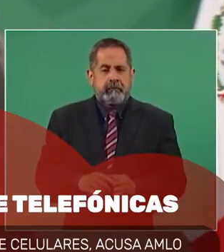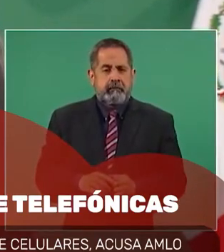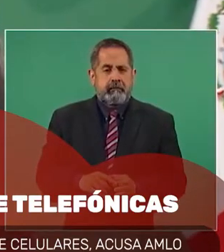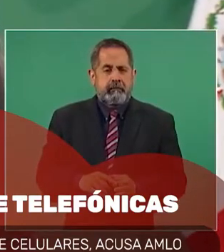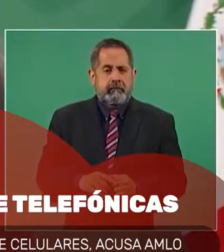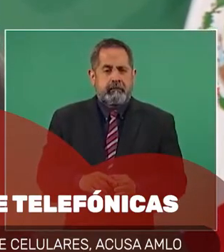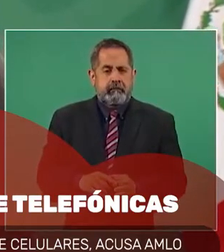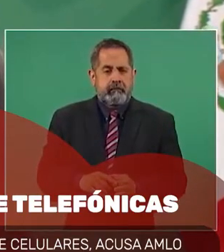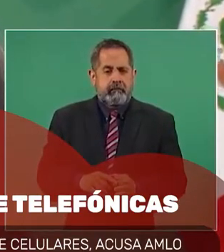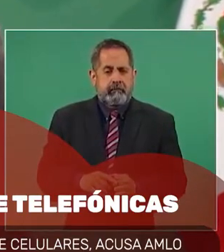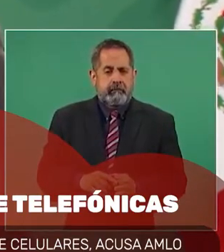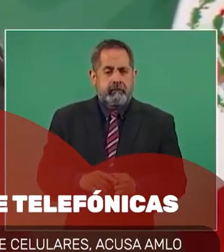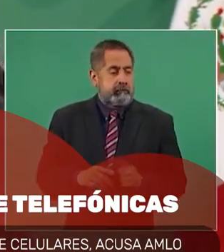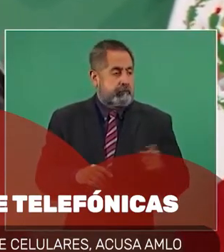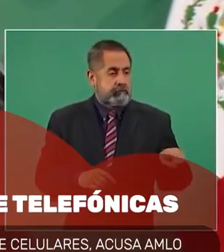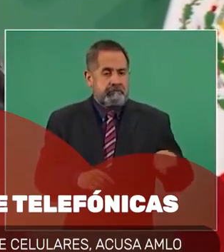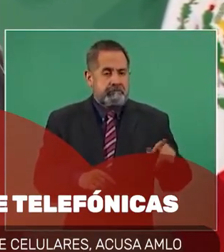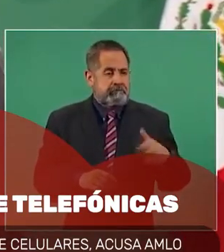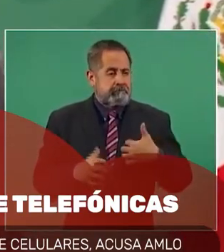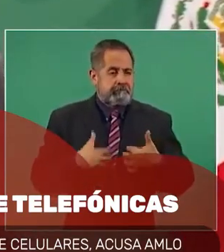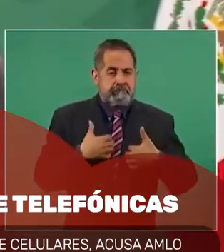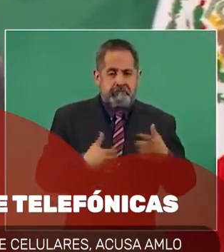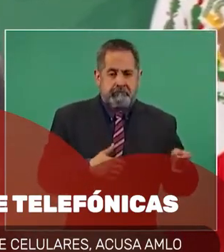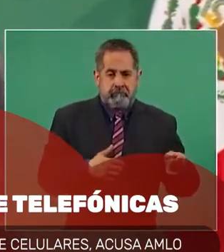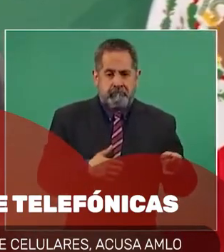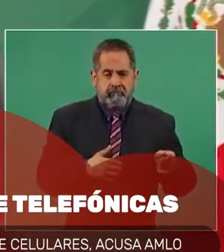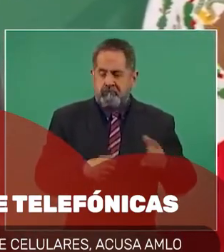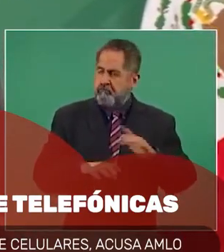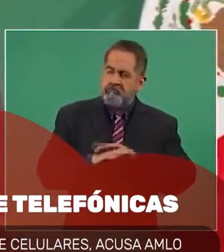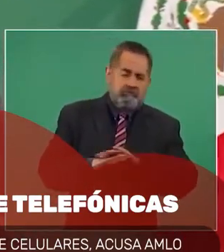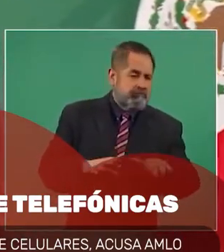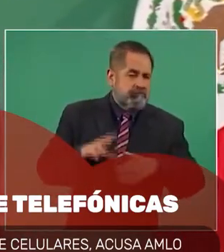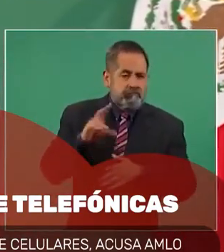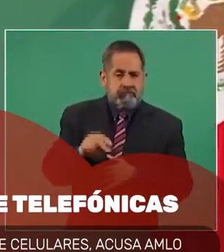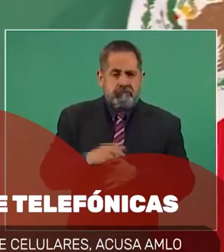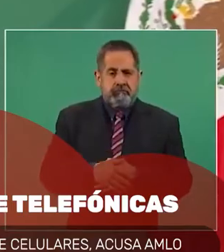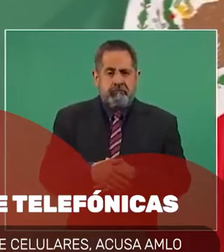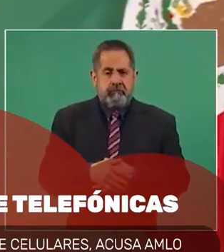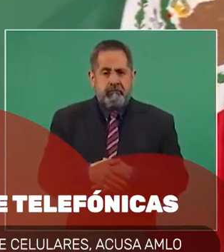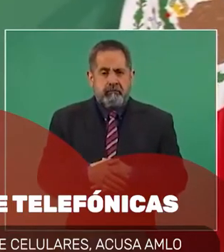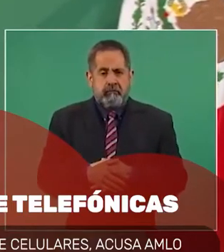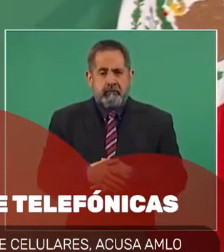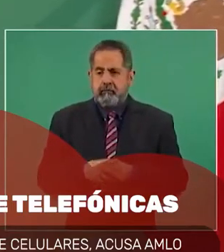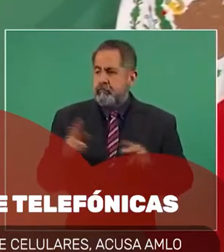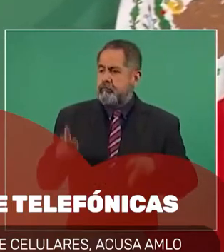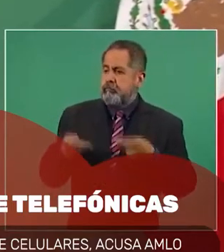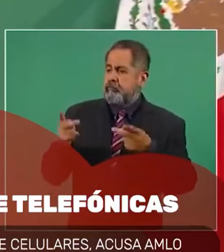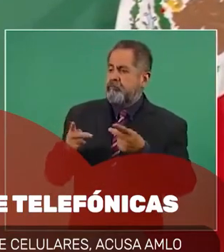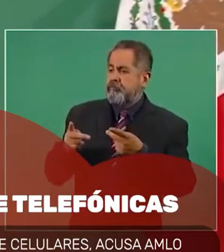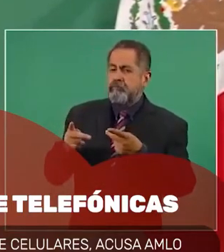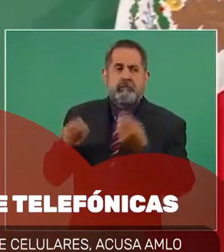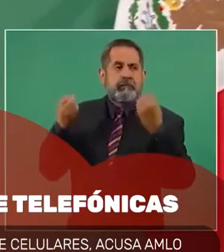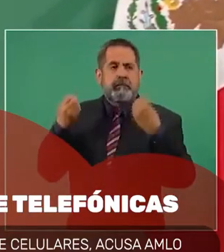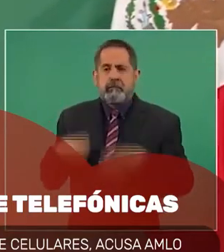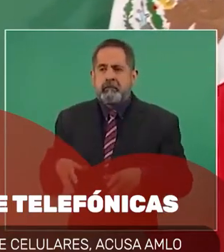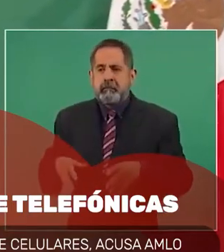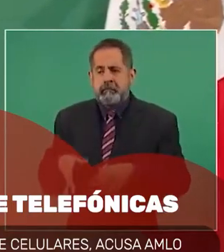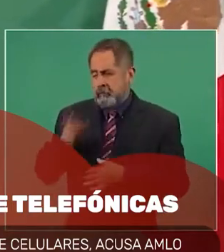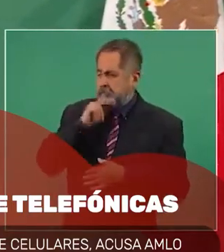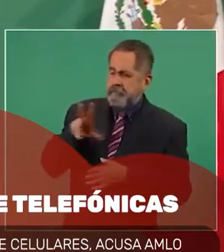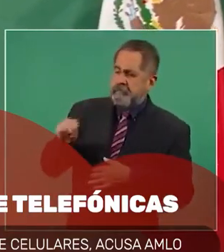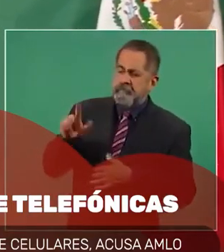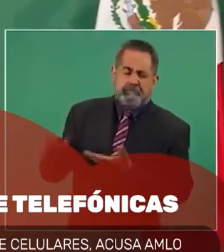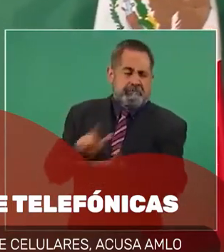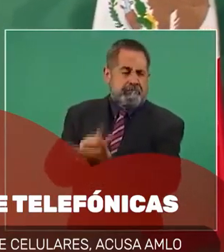en la creación de un padrón nacional de usuarios de telefonía móvil. En este sentido, el jefe del Ejecutivo afirmó que las empresas